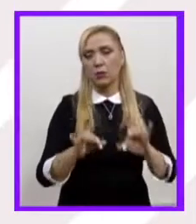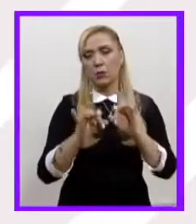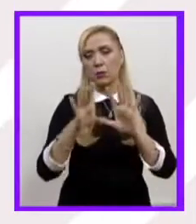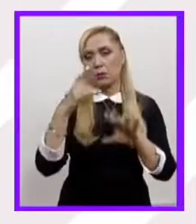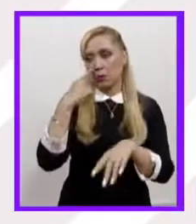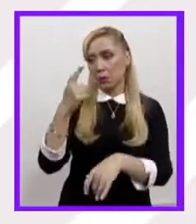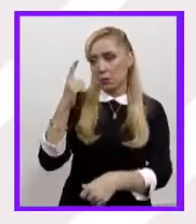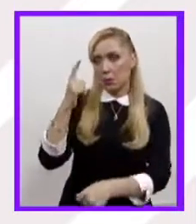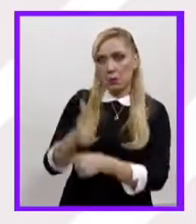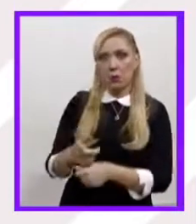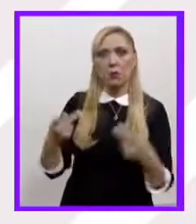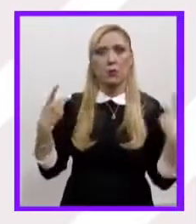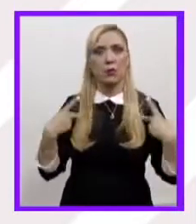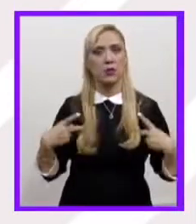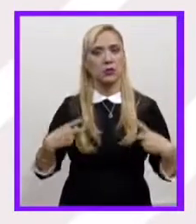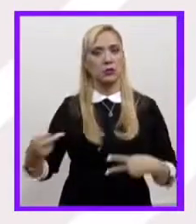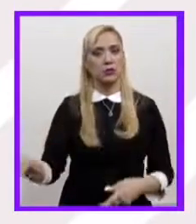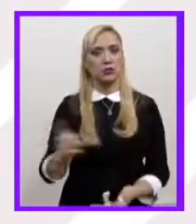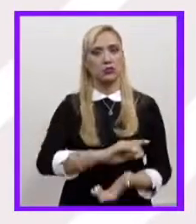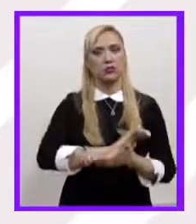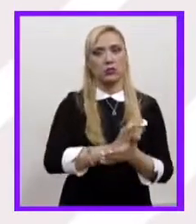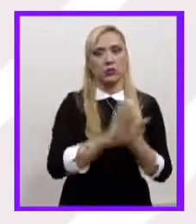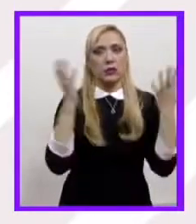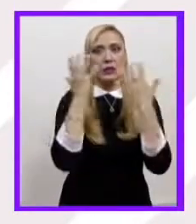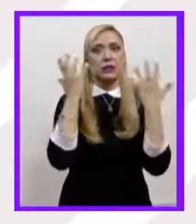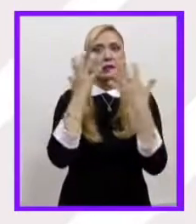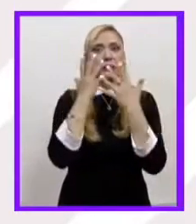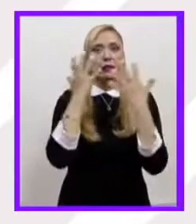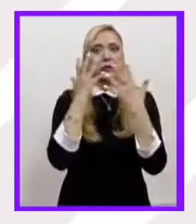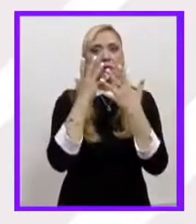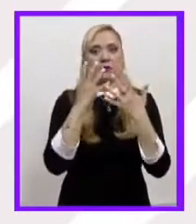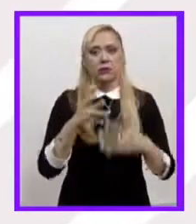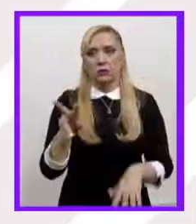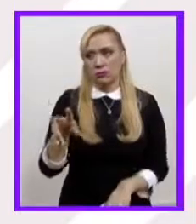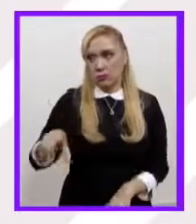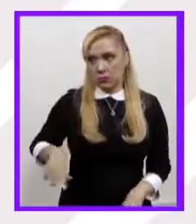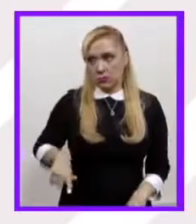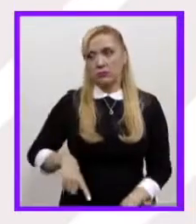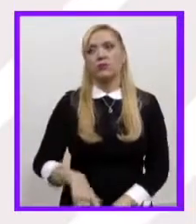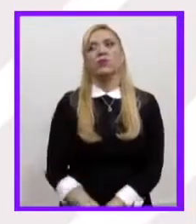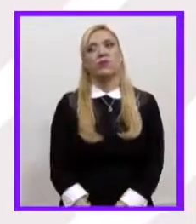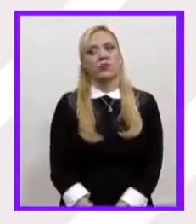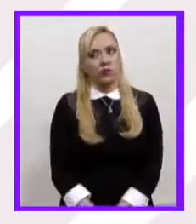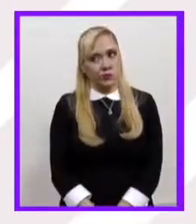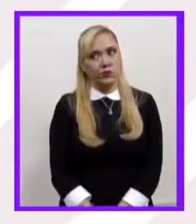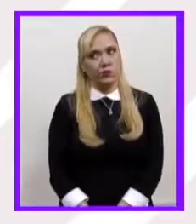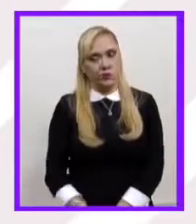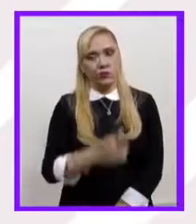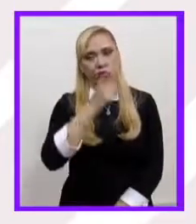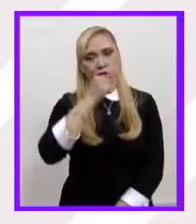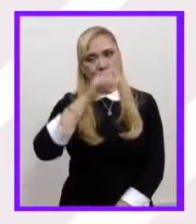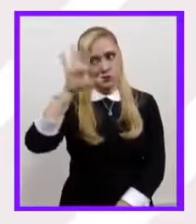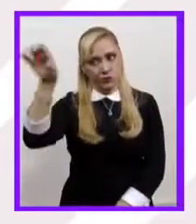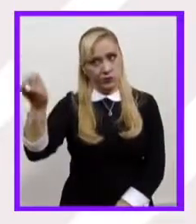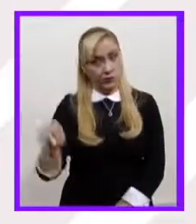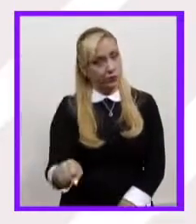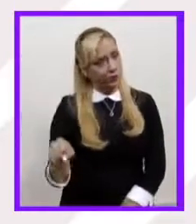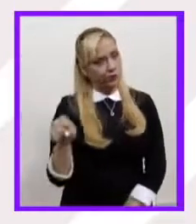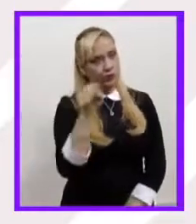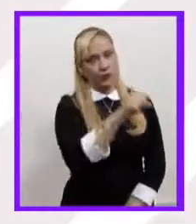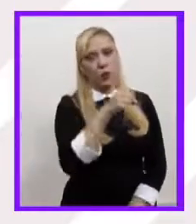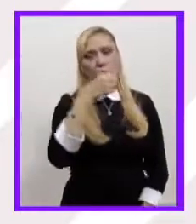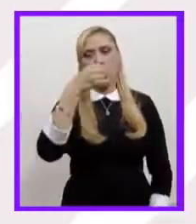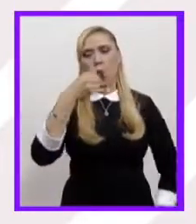una persona cometiendo la discriminación en flagrancia en el espacio público, pues un policía puede remitir a la persona ante el juez cívico y